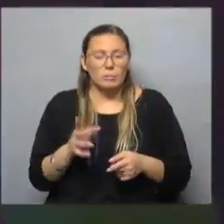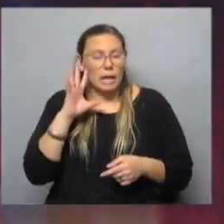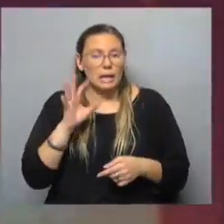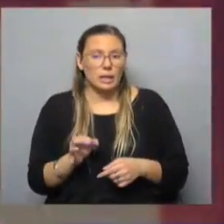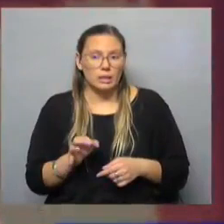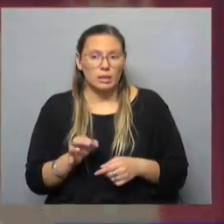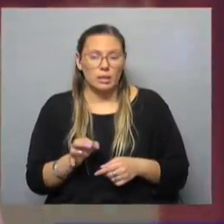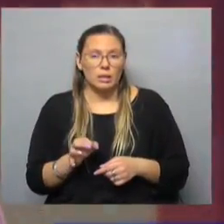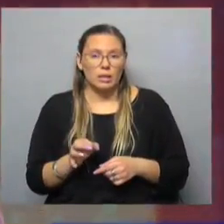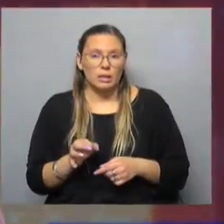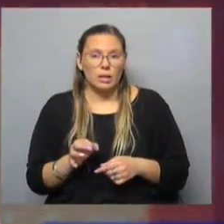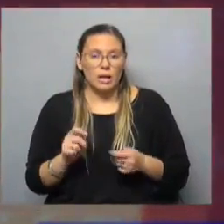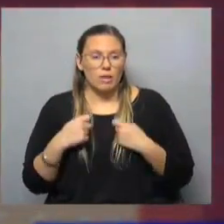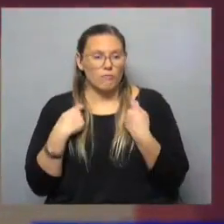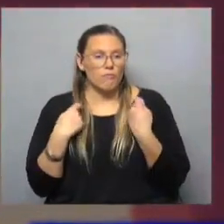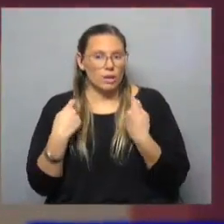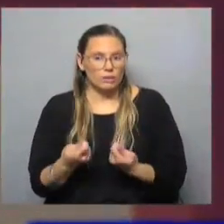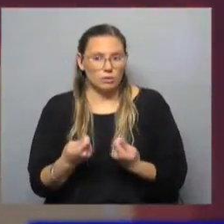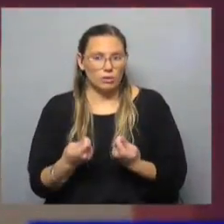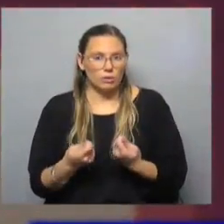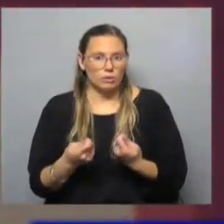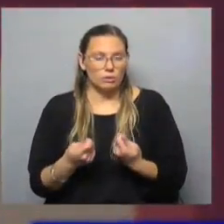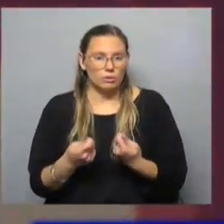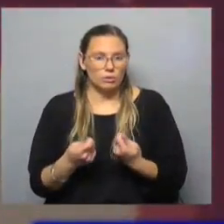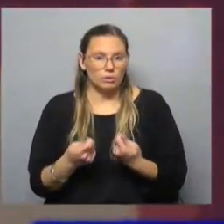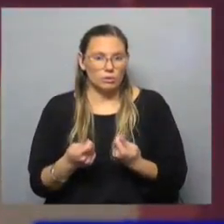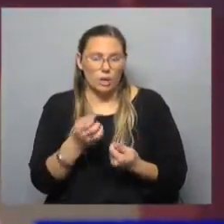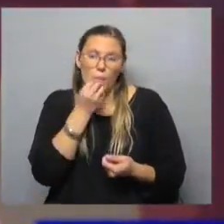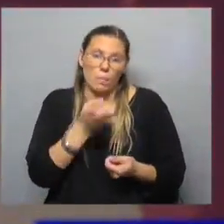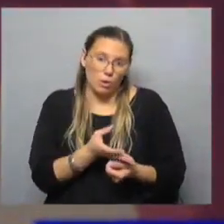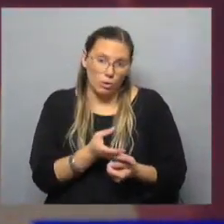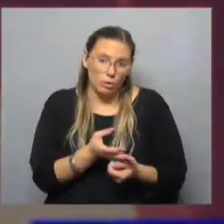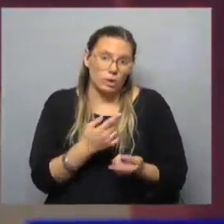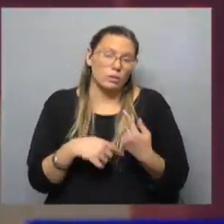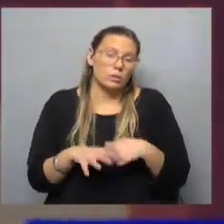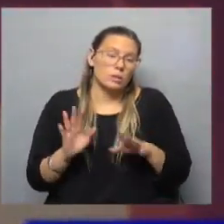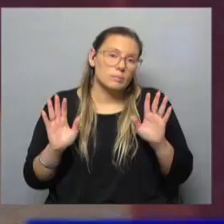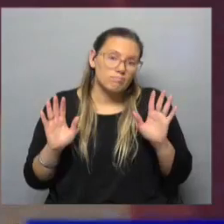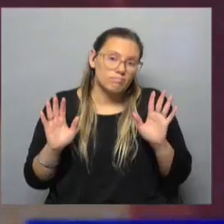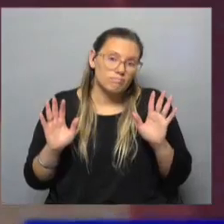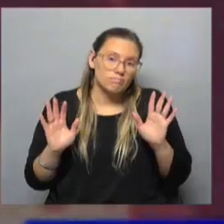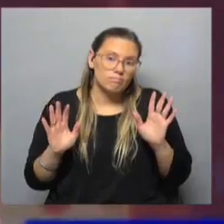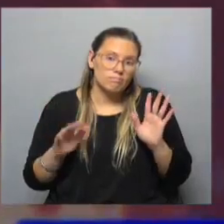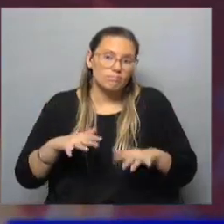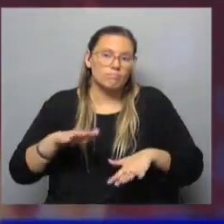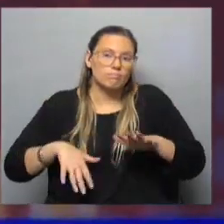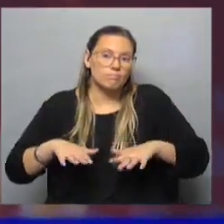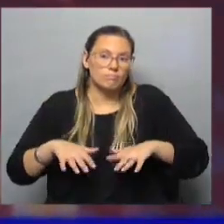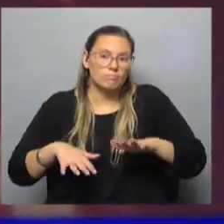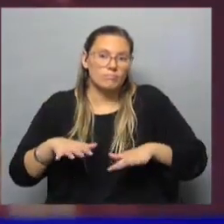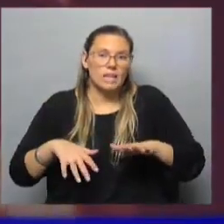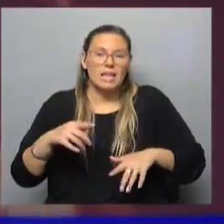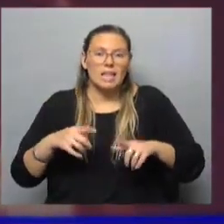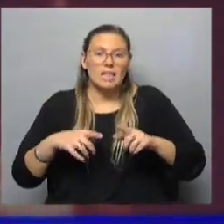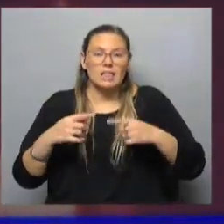que desde el punto de vista de la inversión de quienes tienen esos medios es bastante beneficioso. Entonces, bueno, yo qué sé, hay